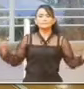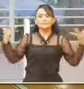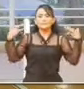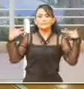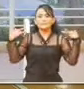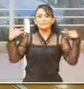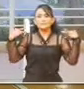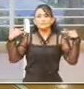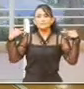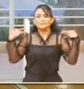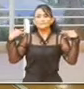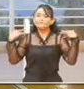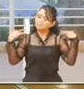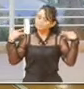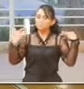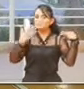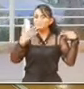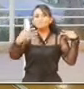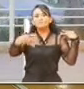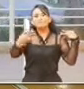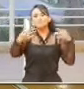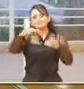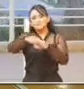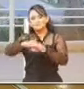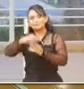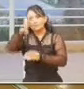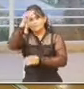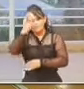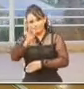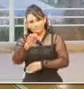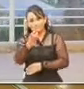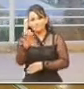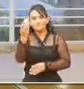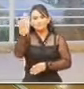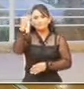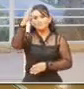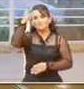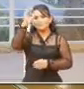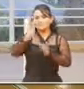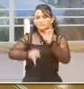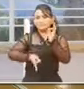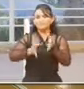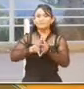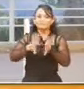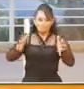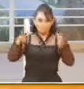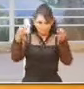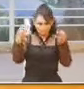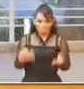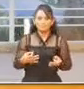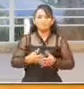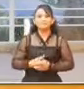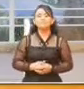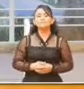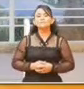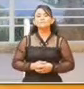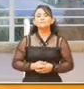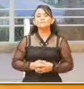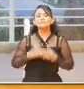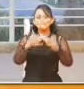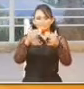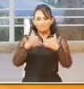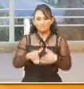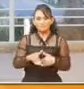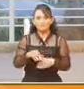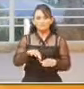¿Abstenciones? Bien, doy cuenta de 14 votos a favor, por lo que se aprueba por mayoría el acuerdo antes mencionado. Continuando